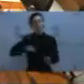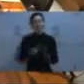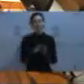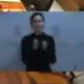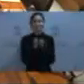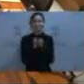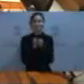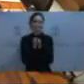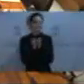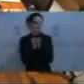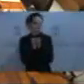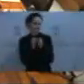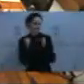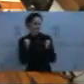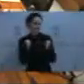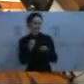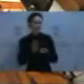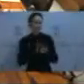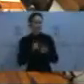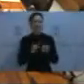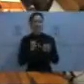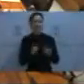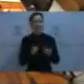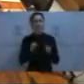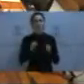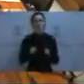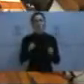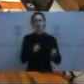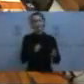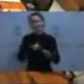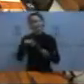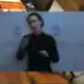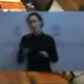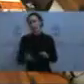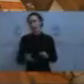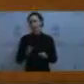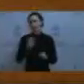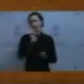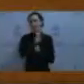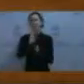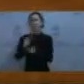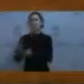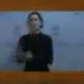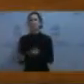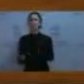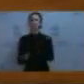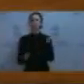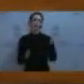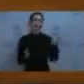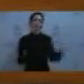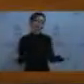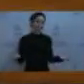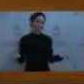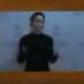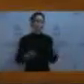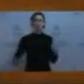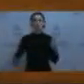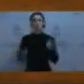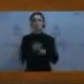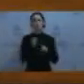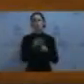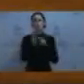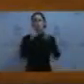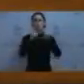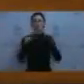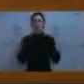enorme de pasar pajares y pasar para allá. Todos tenemos representantes allí. Si difícilmente podemos solucionar lo que pasa en